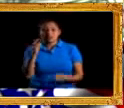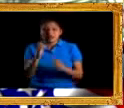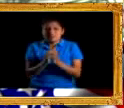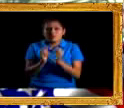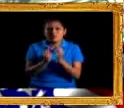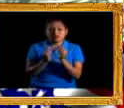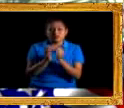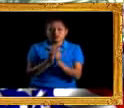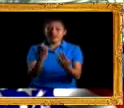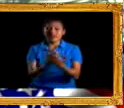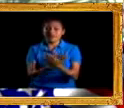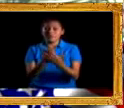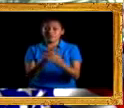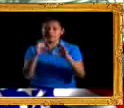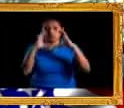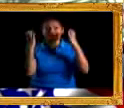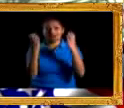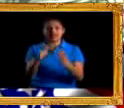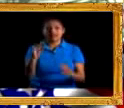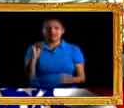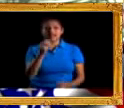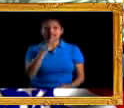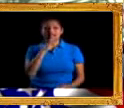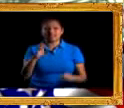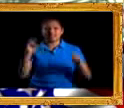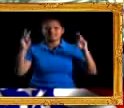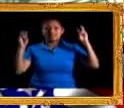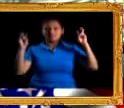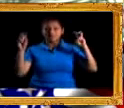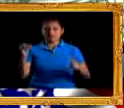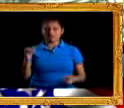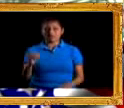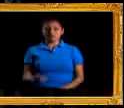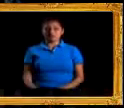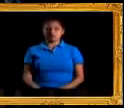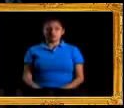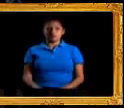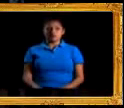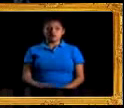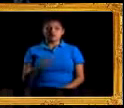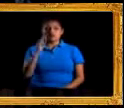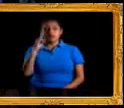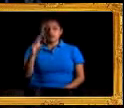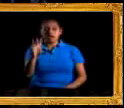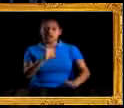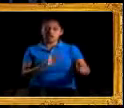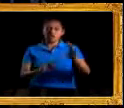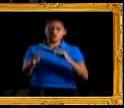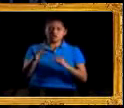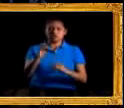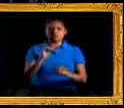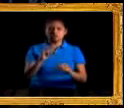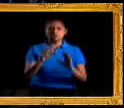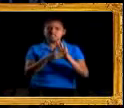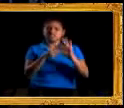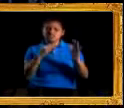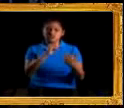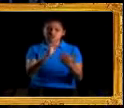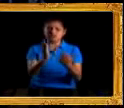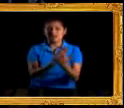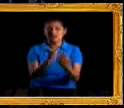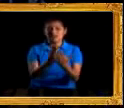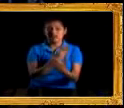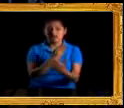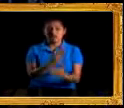económica mundial, que es el tema que me toca dar, pero vi algunos pasajes en la Escritura donde